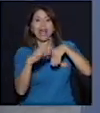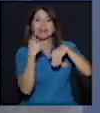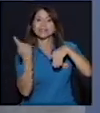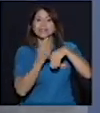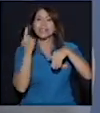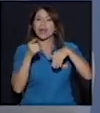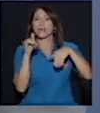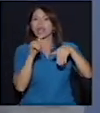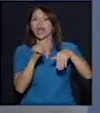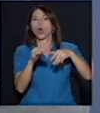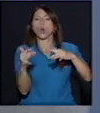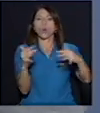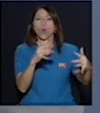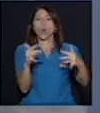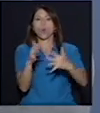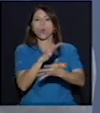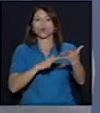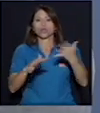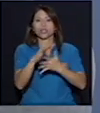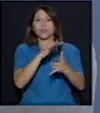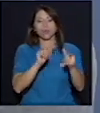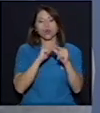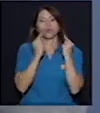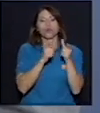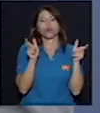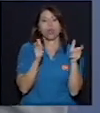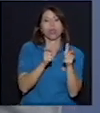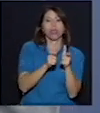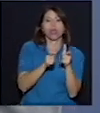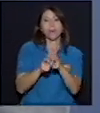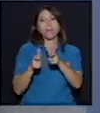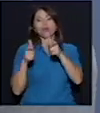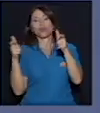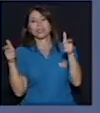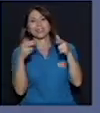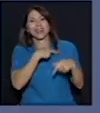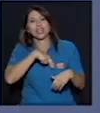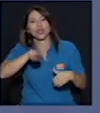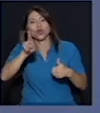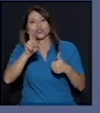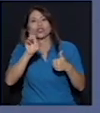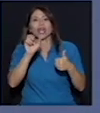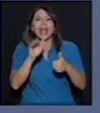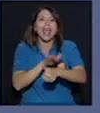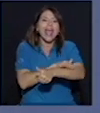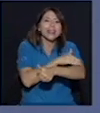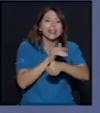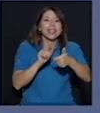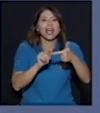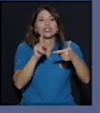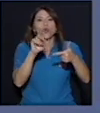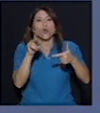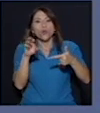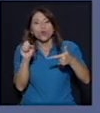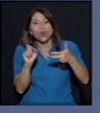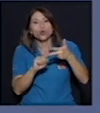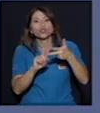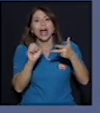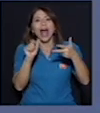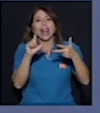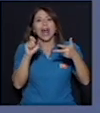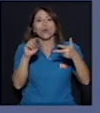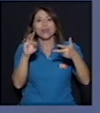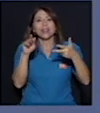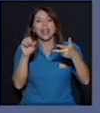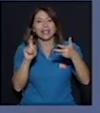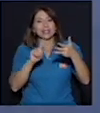las minorías y mayorías, tanto religiosas como étnicas, kurdos, alawitas y la mayoría normal